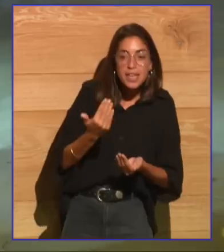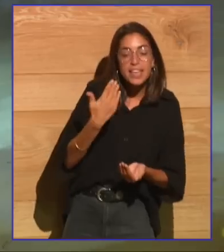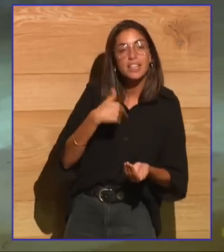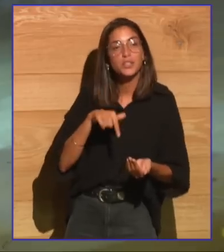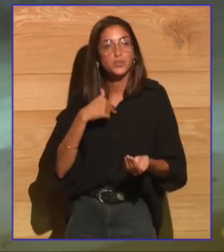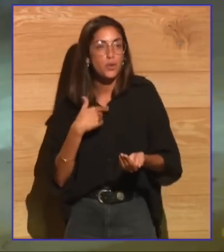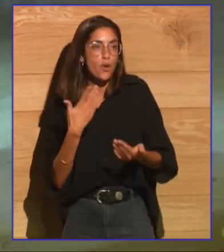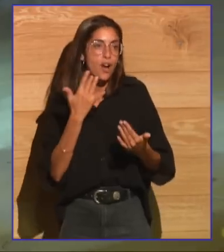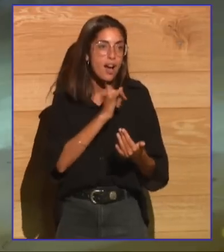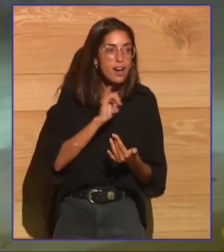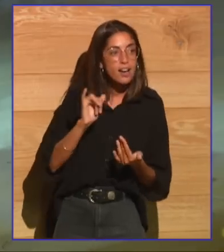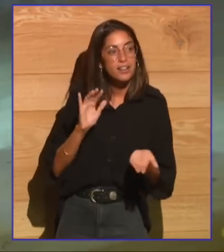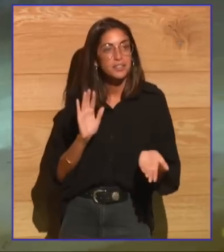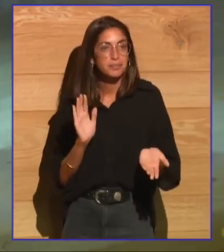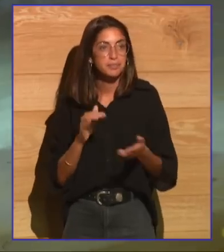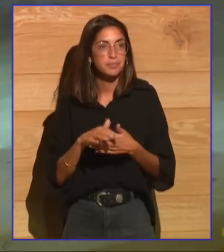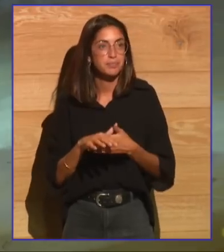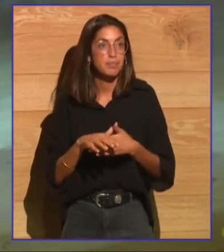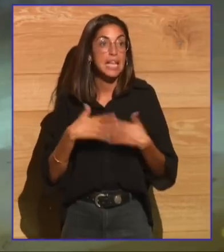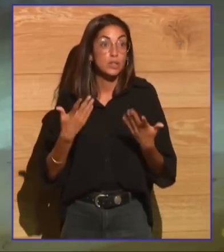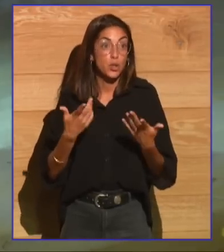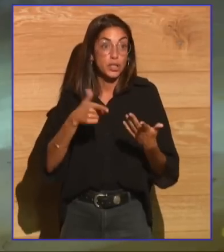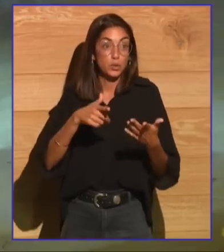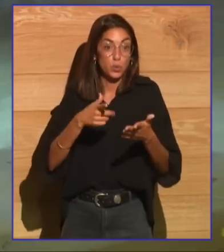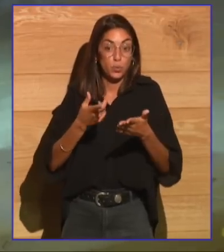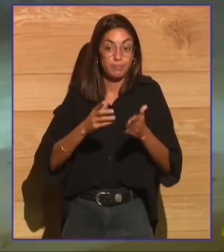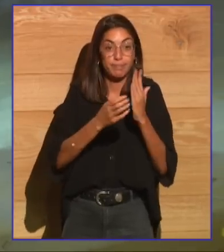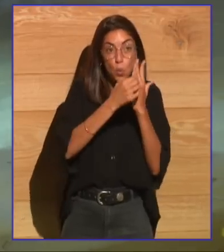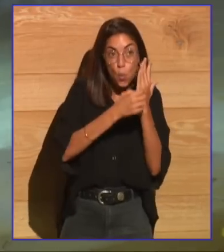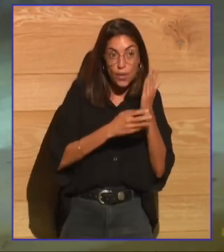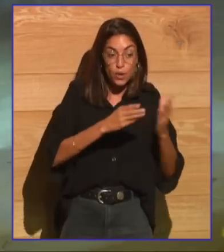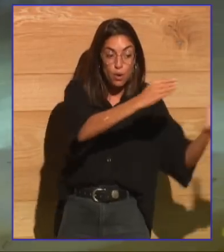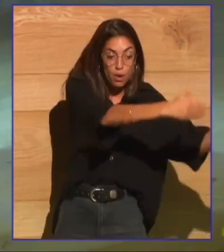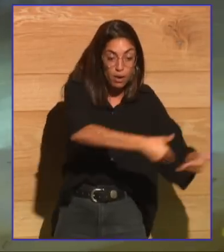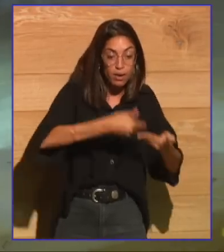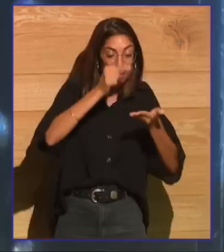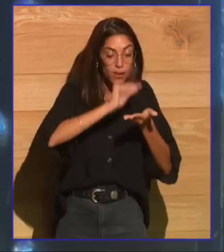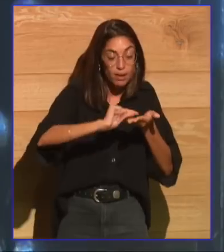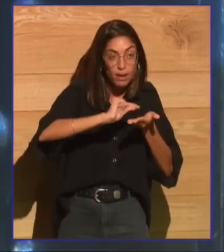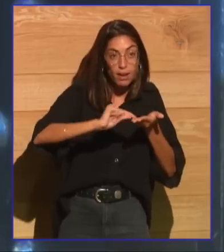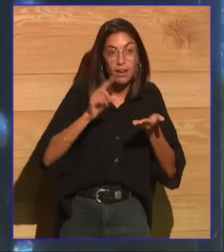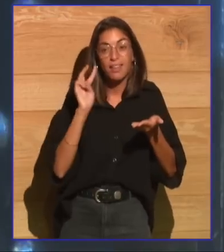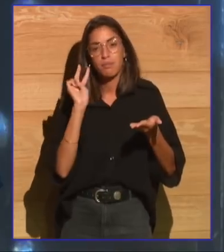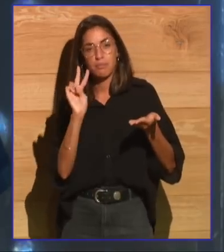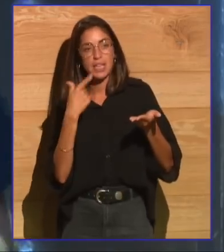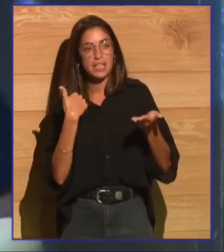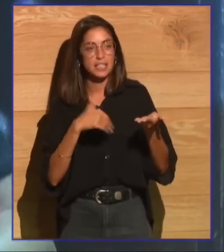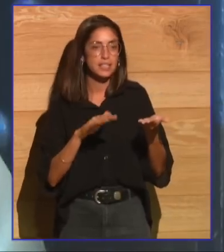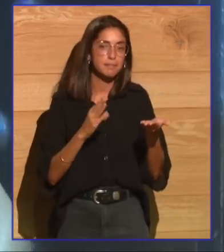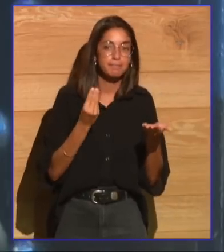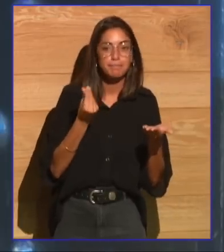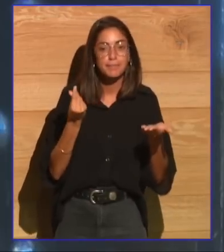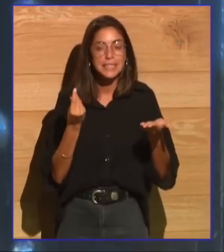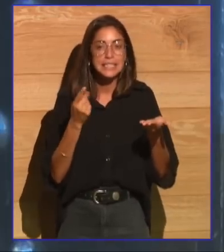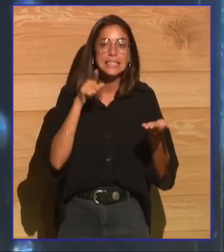y entonces tú en ese monto tiras de libreta y empiezas a evaluar las actuaciones o tomar ideas y yo ve